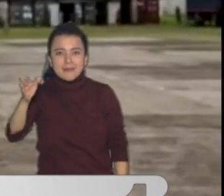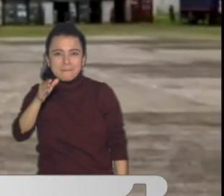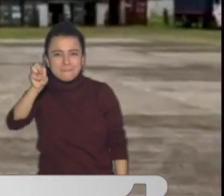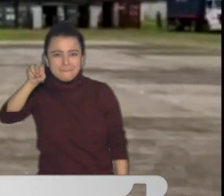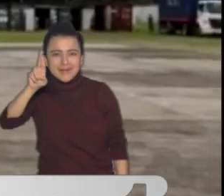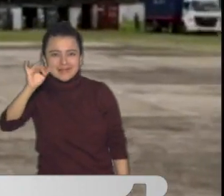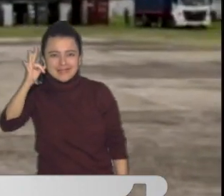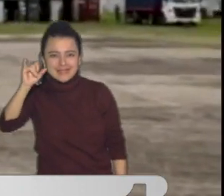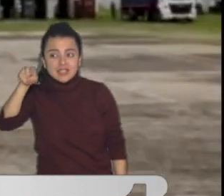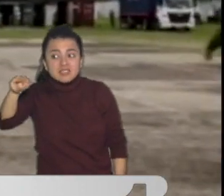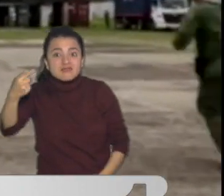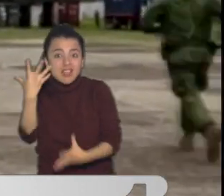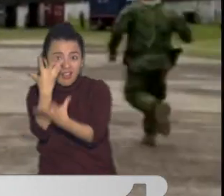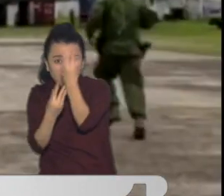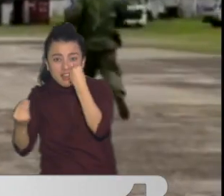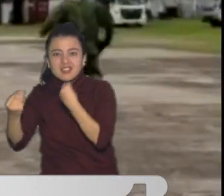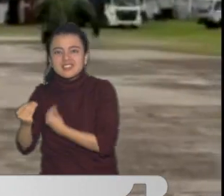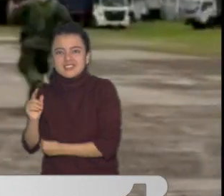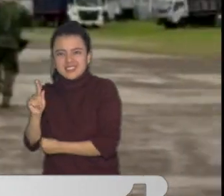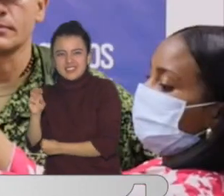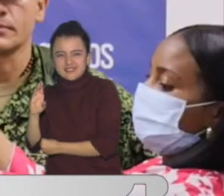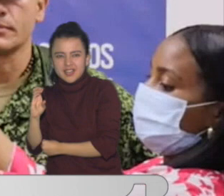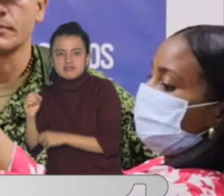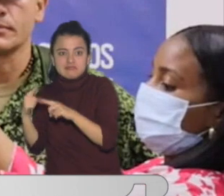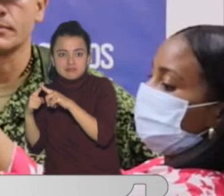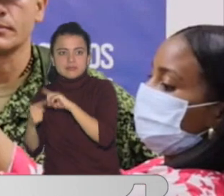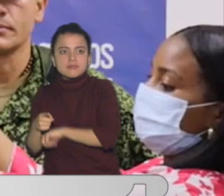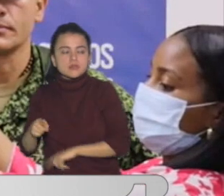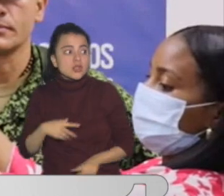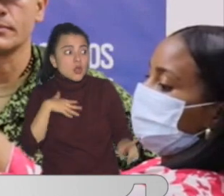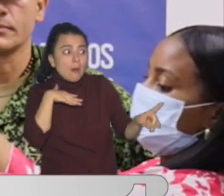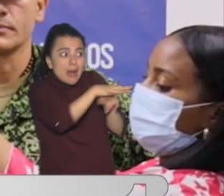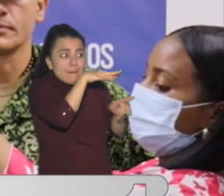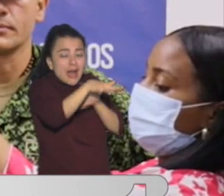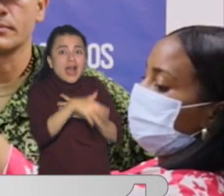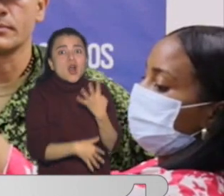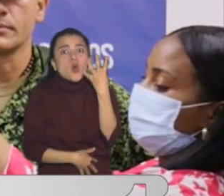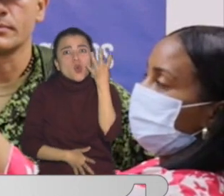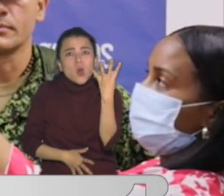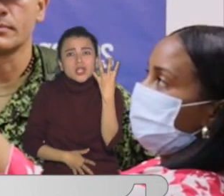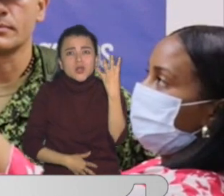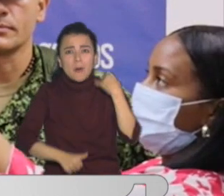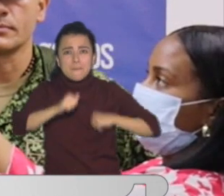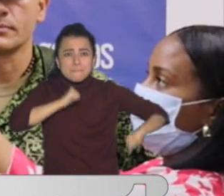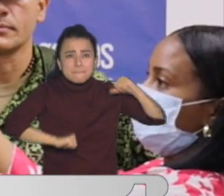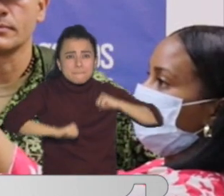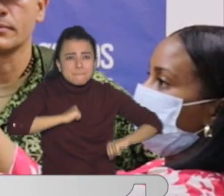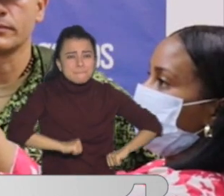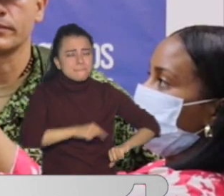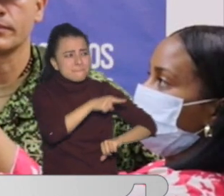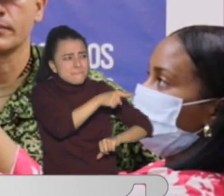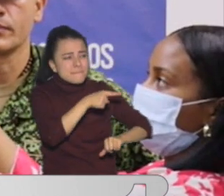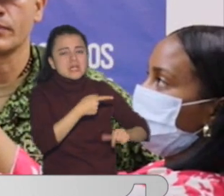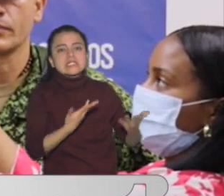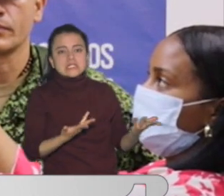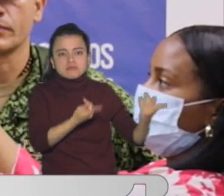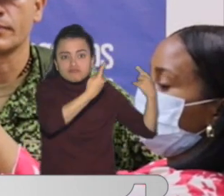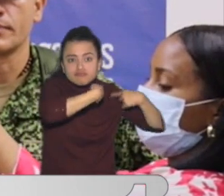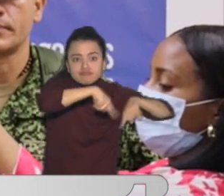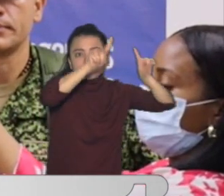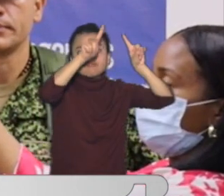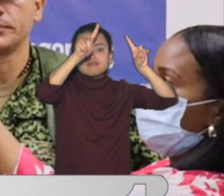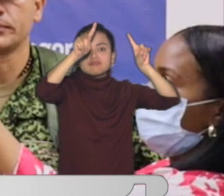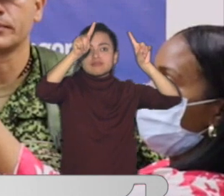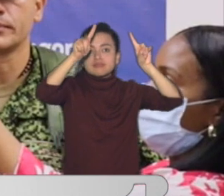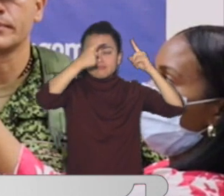las disidencias de las FARC, que dejó como resultado 4 infantes de Marina heridos por armas de fuego y esquirlas. Los 4 infantes de